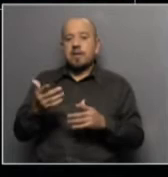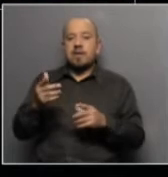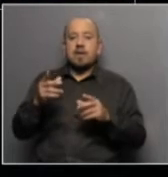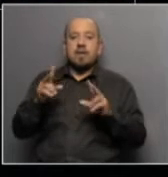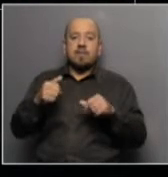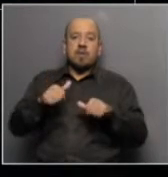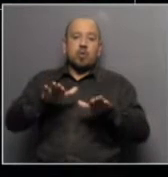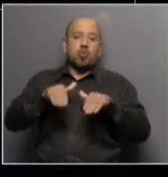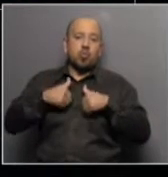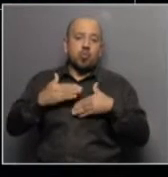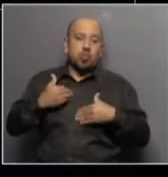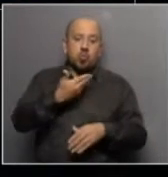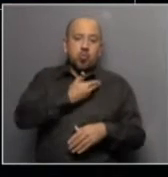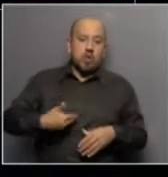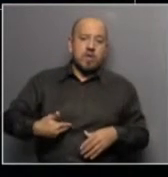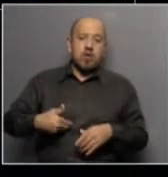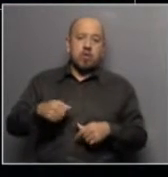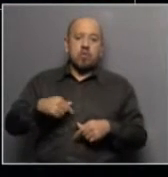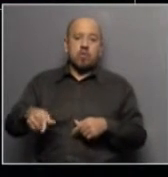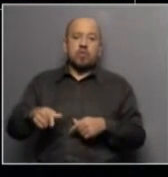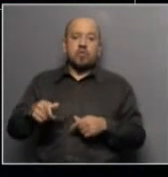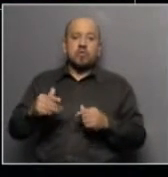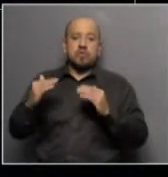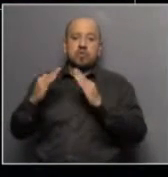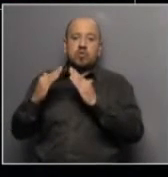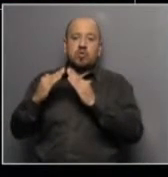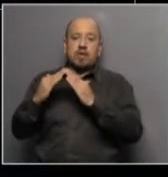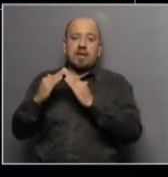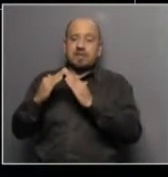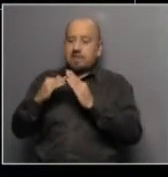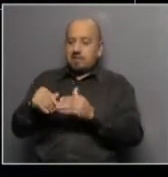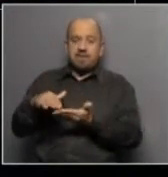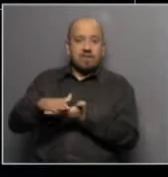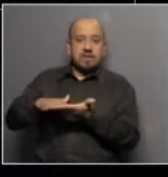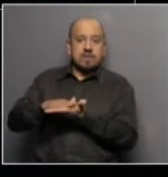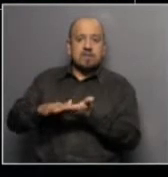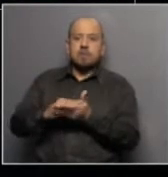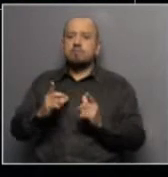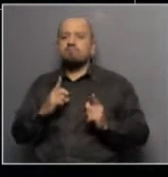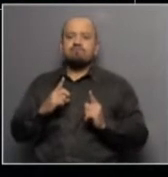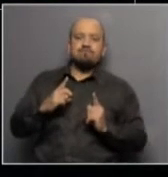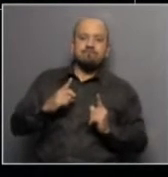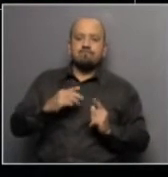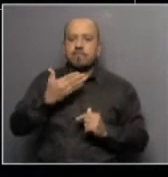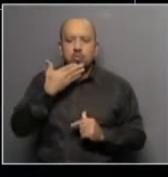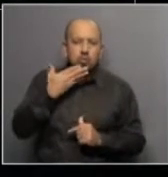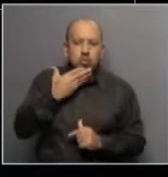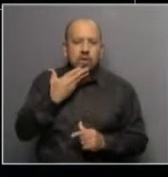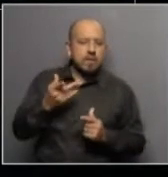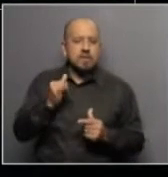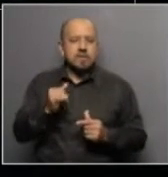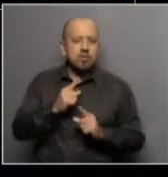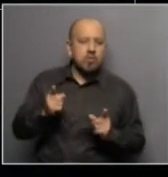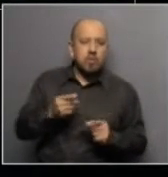ser propietario de un inmueble, mantenerlo vacío en plena ciudad consolidada, que parece que es algo no tan grave, pero